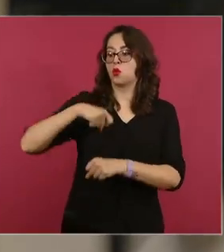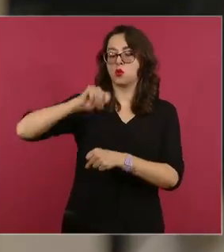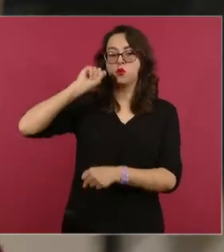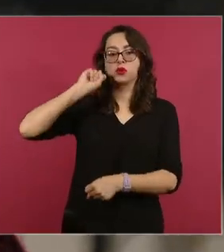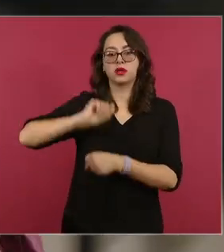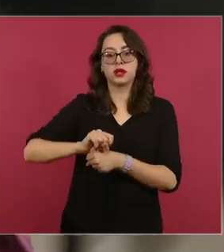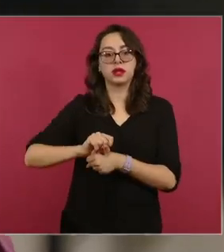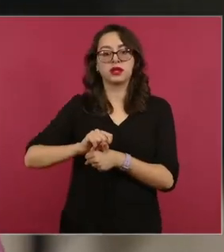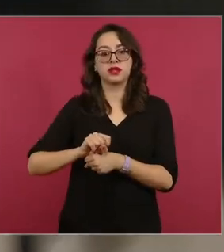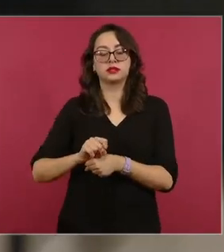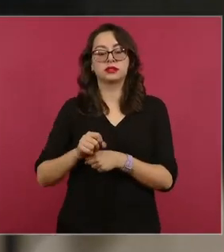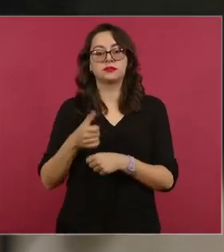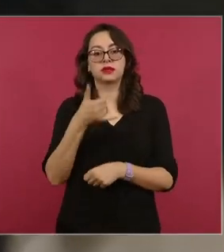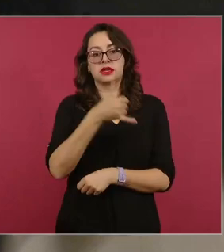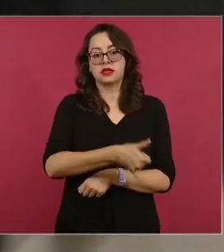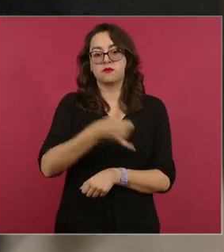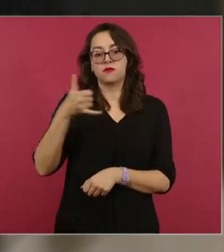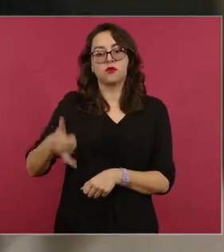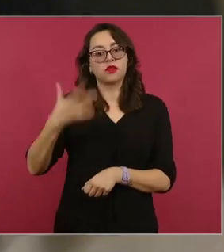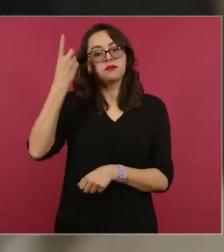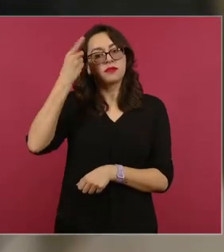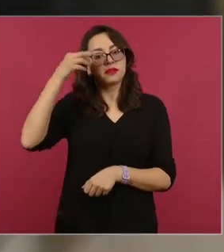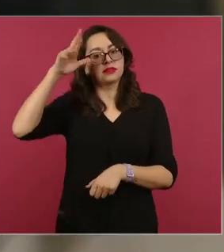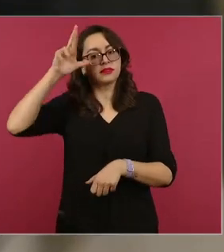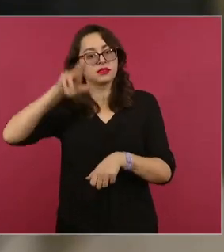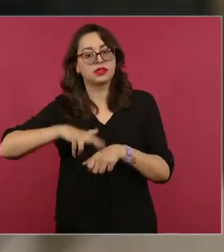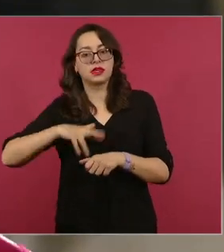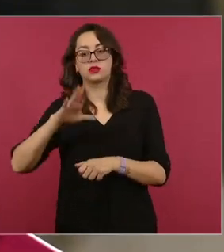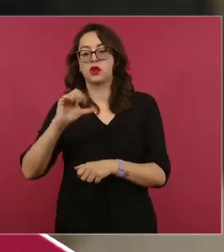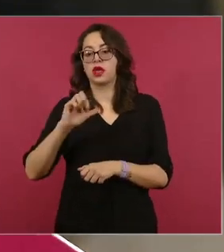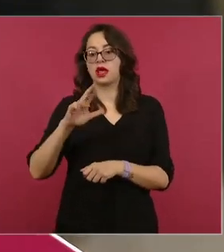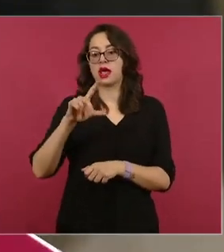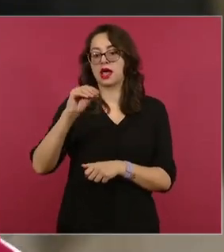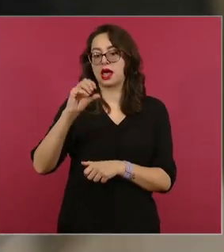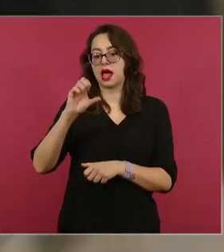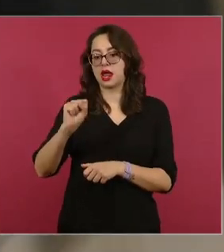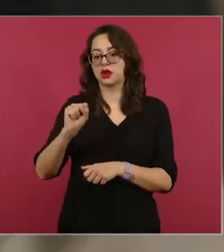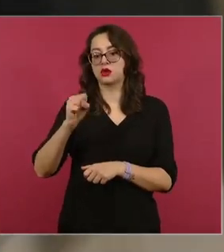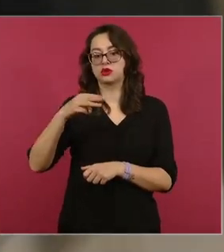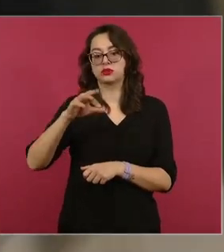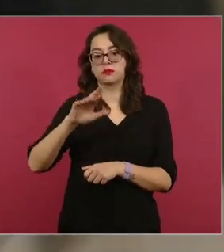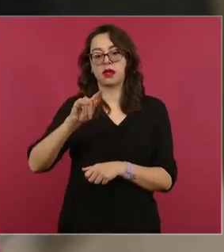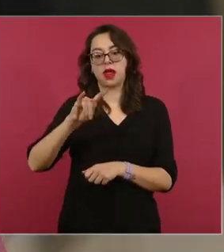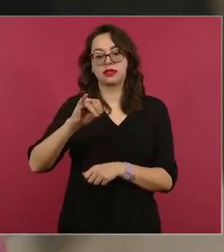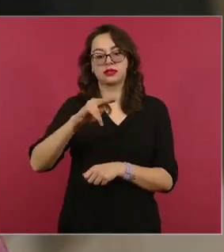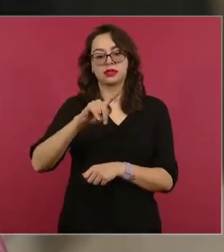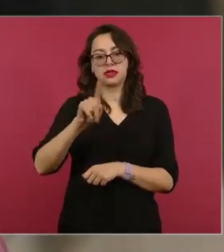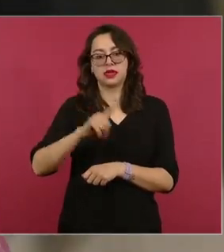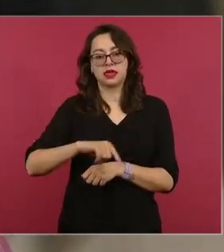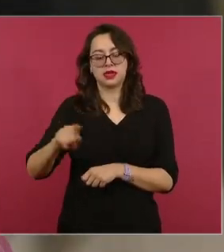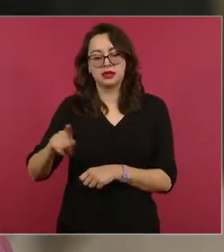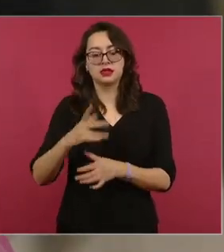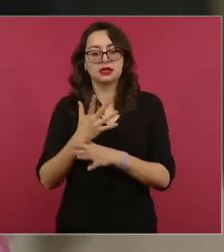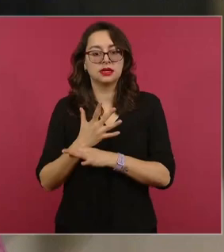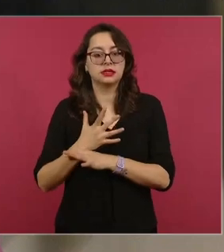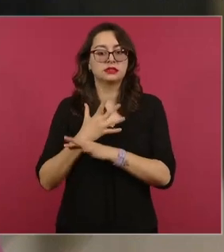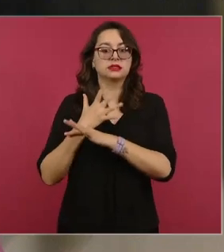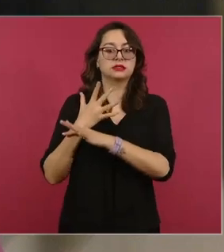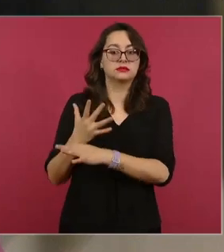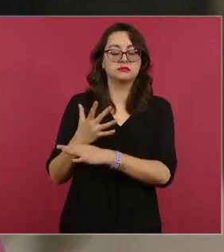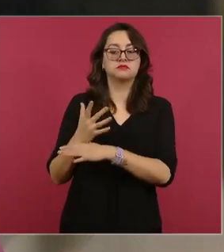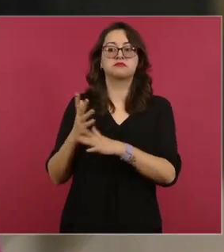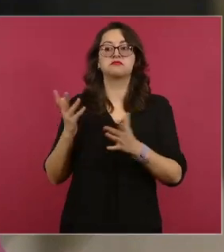general del Infonavit, Carlos Martínez Velázquez. Abordó, y bueno, fue una buena noticia para los